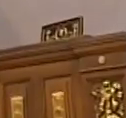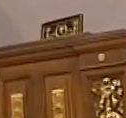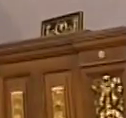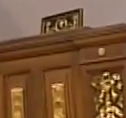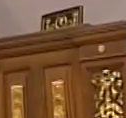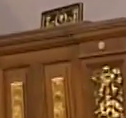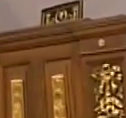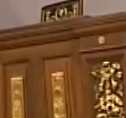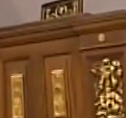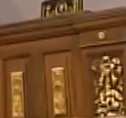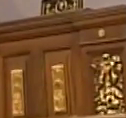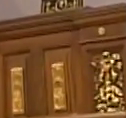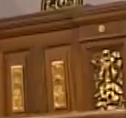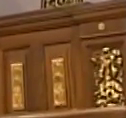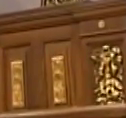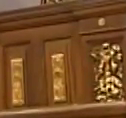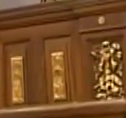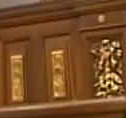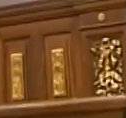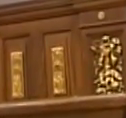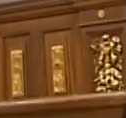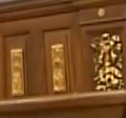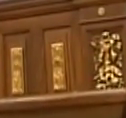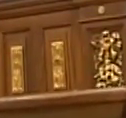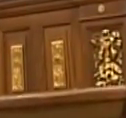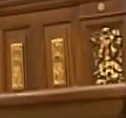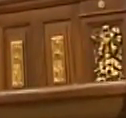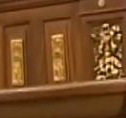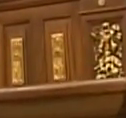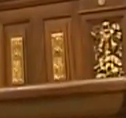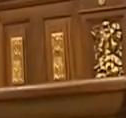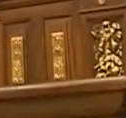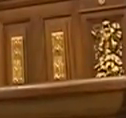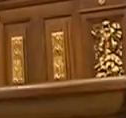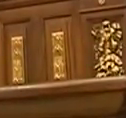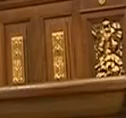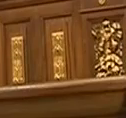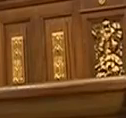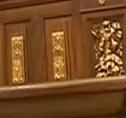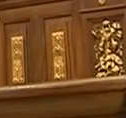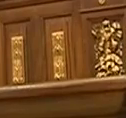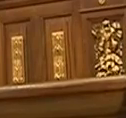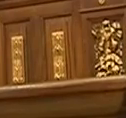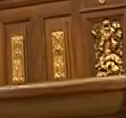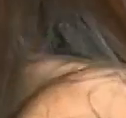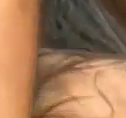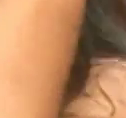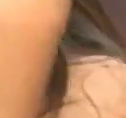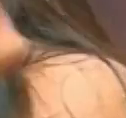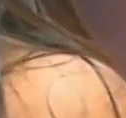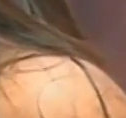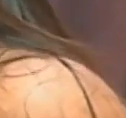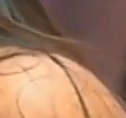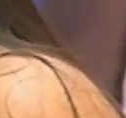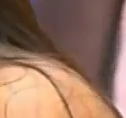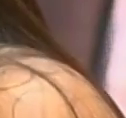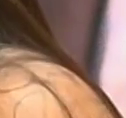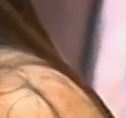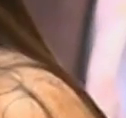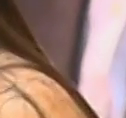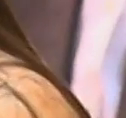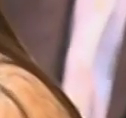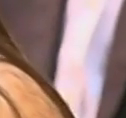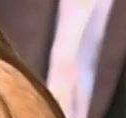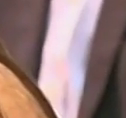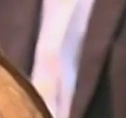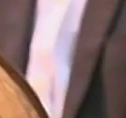inicio a la instalación del refinanciamiento de la deuda externa de nuestro país. Excelente noticia para el pueblo venezolano. Ya